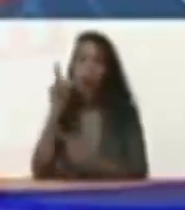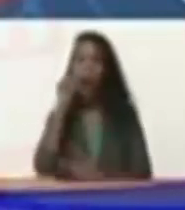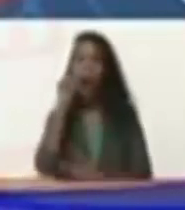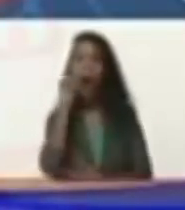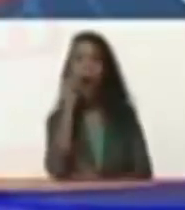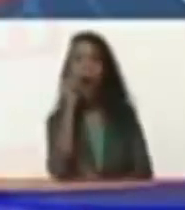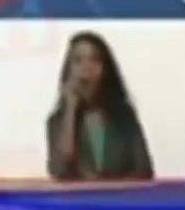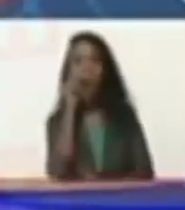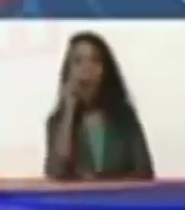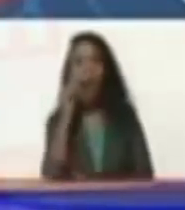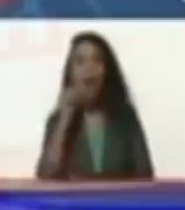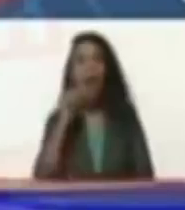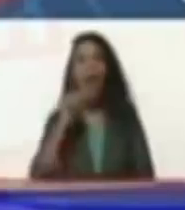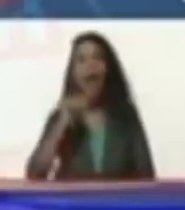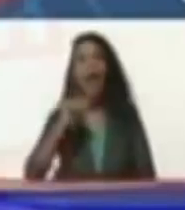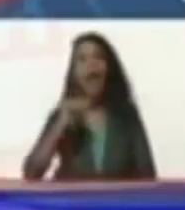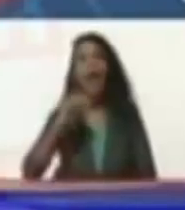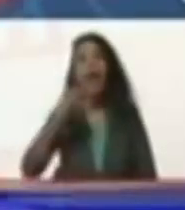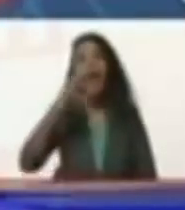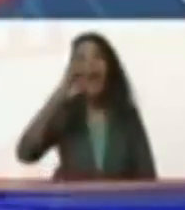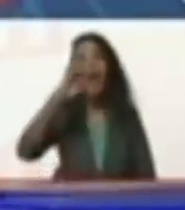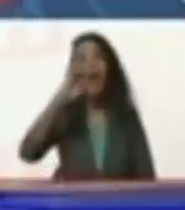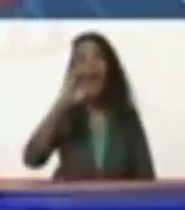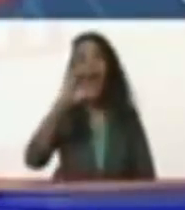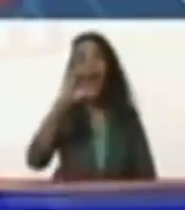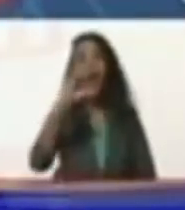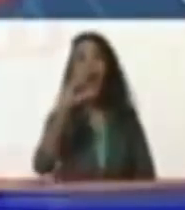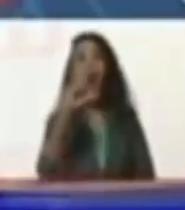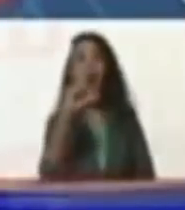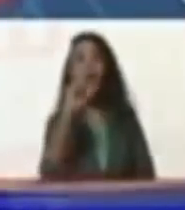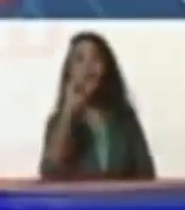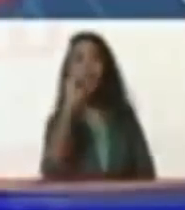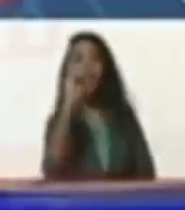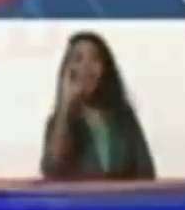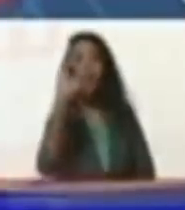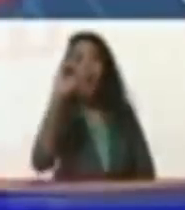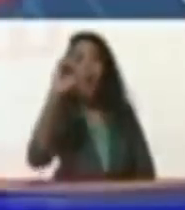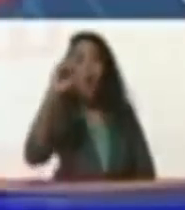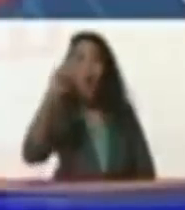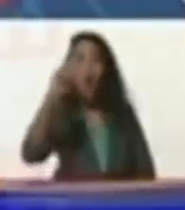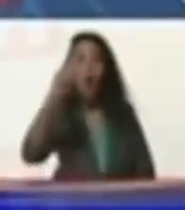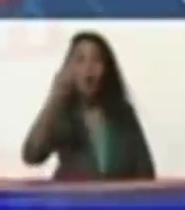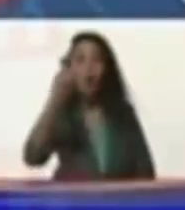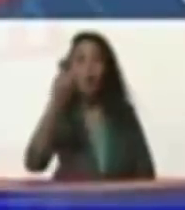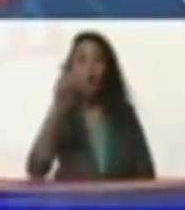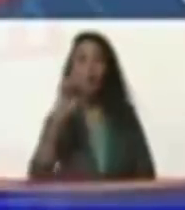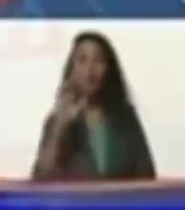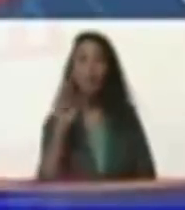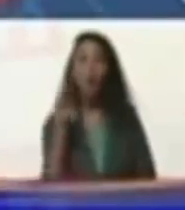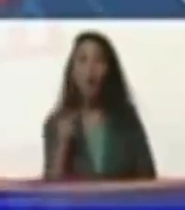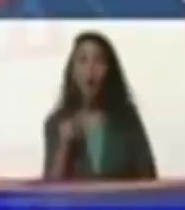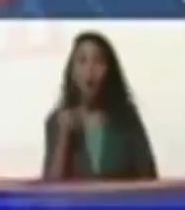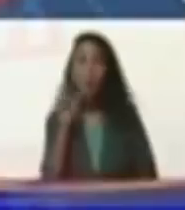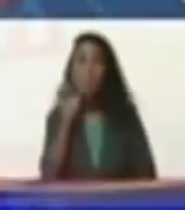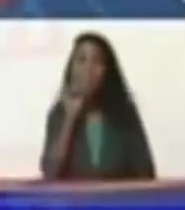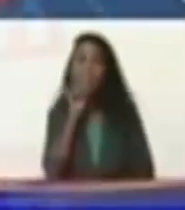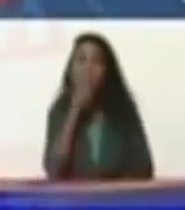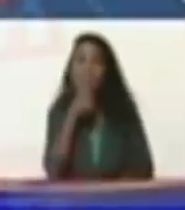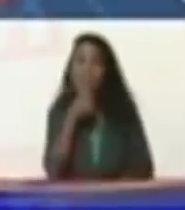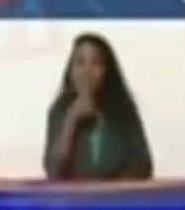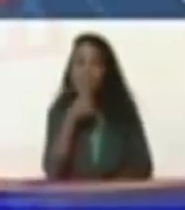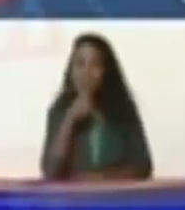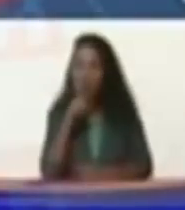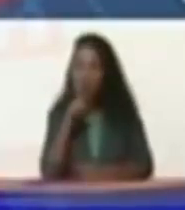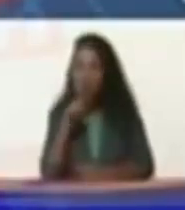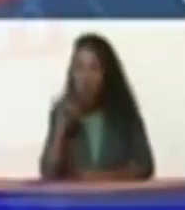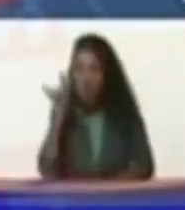Donald Trump todo el año 2019. Le han mentido, lo han engañado, y el fracaso y la derrota del año 2019